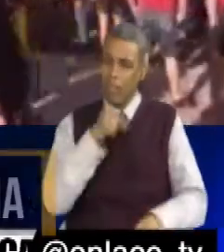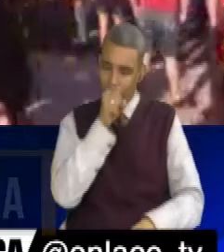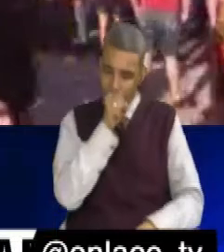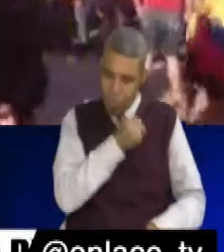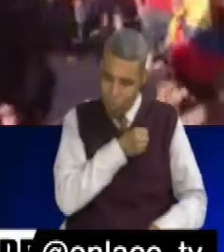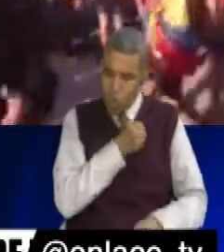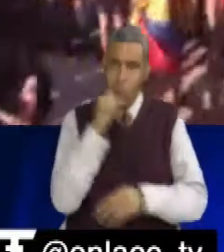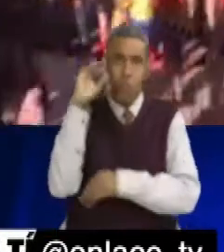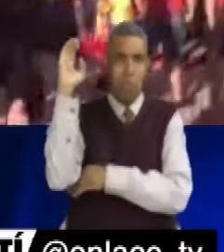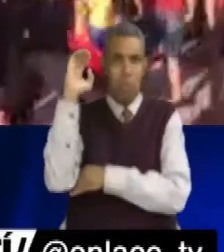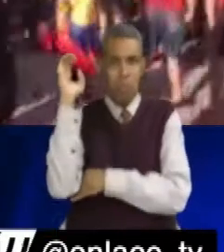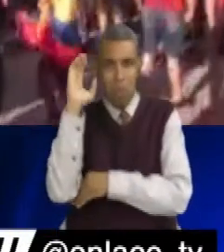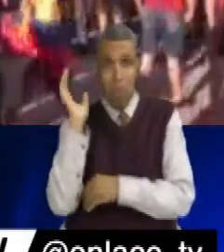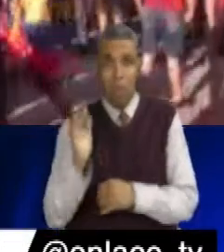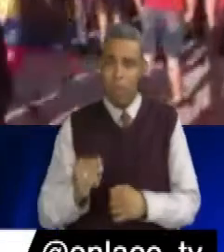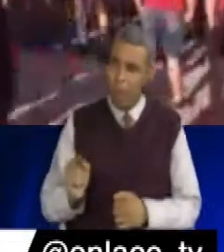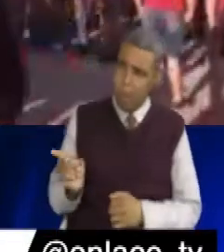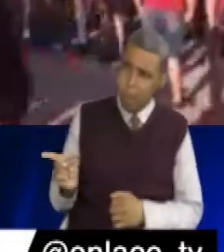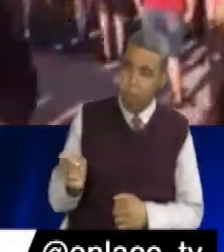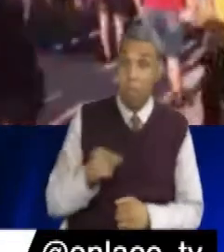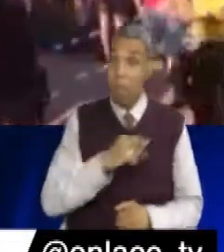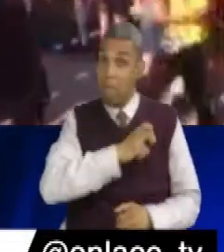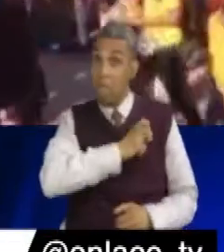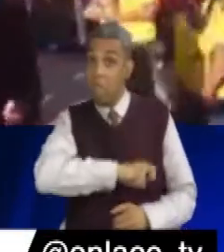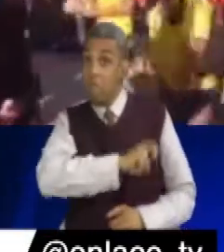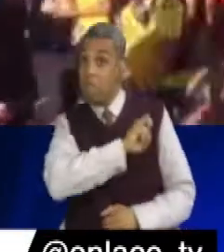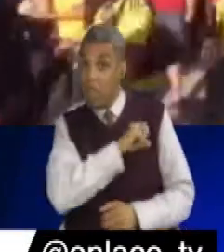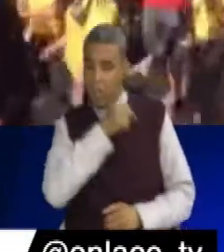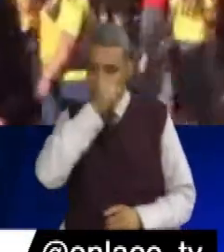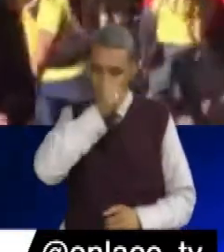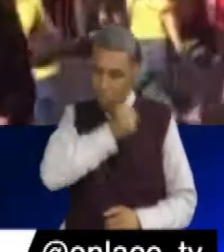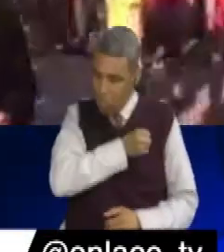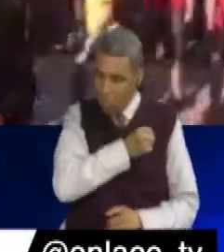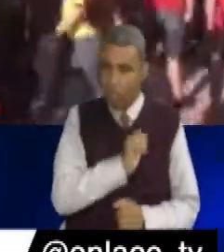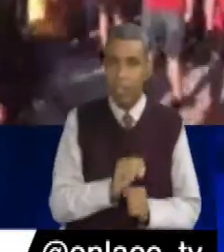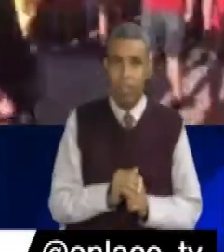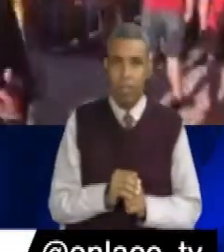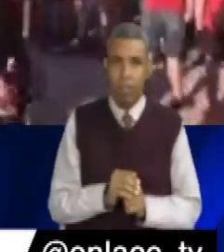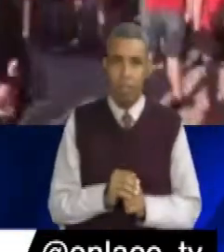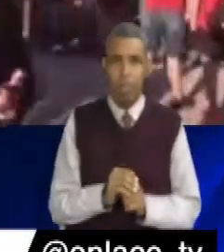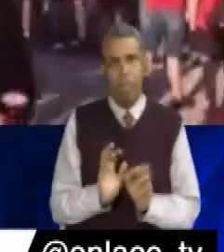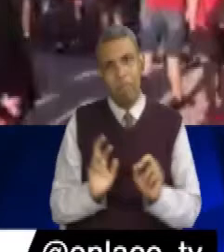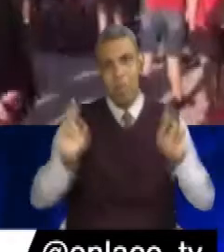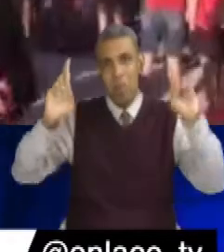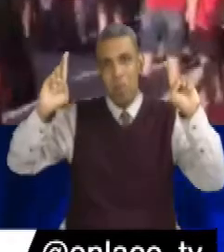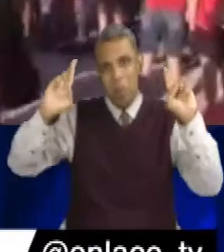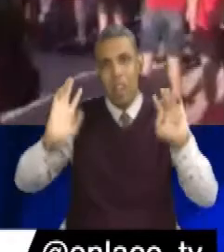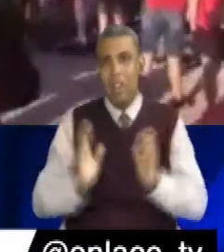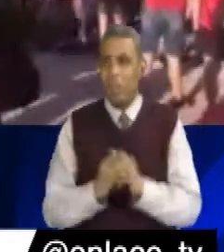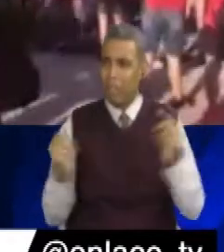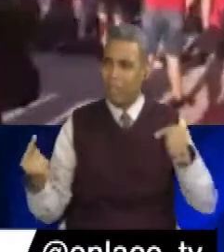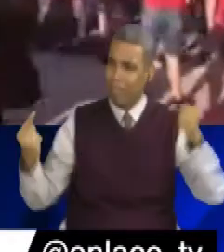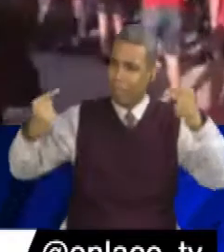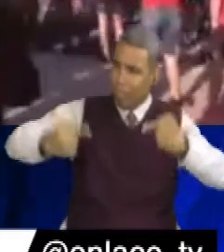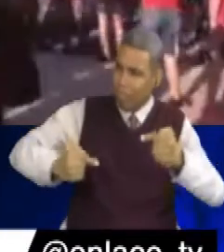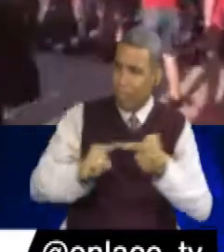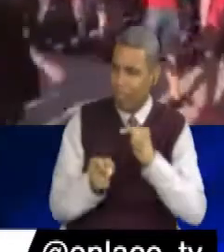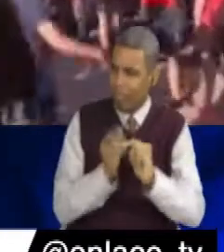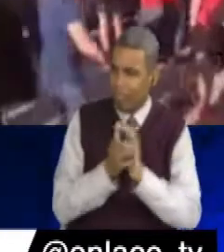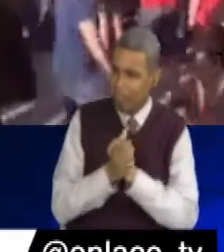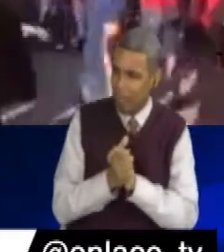amarillas, azul y rojo, también lo hay de España, y se espera un bonito compromiso, un bonito encuentro en la tarde de hoy. No sé si tenga pregunta,